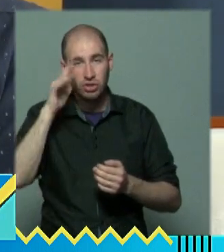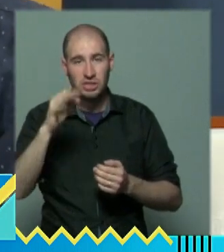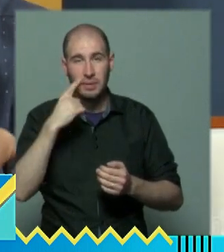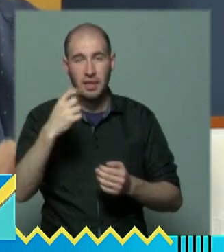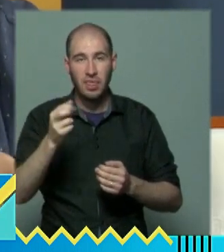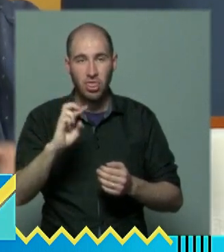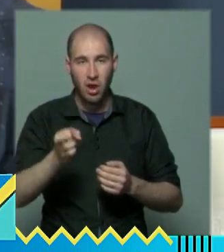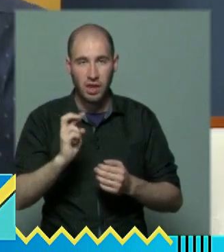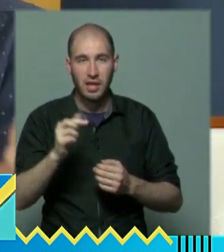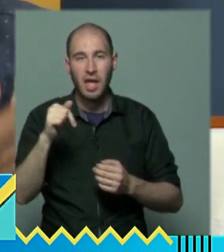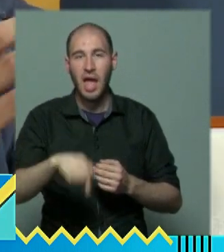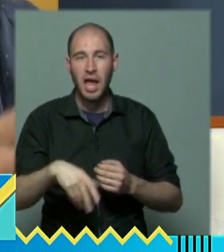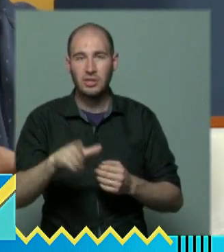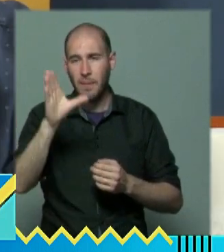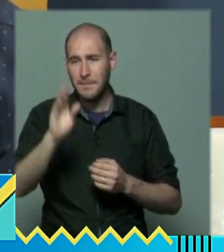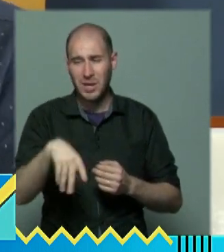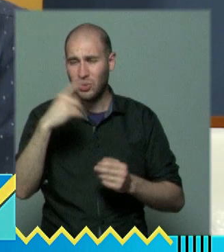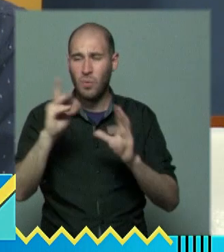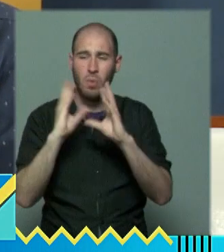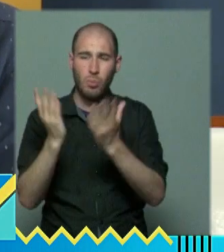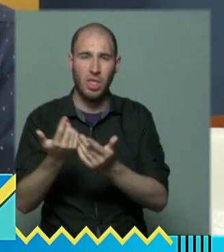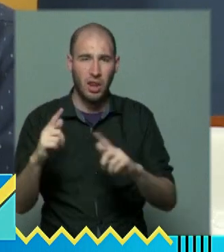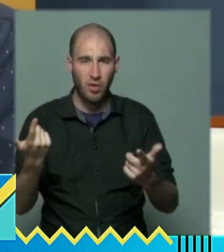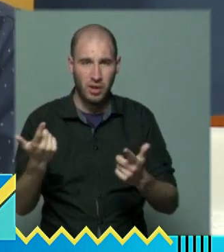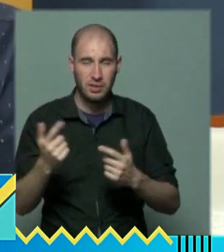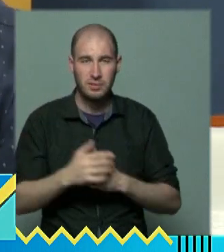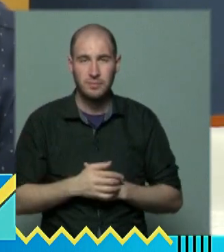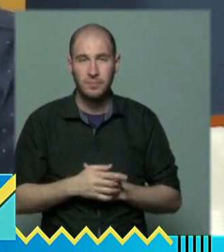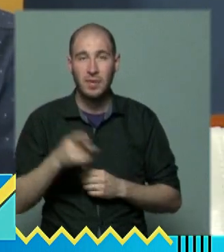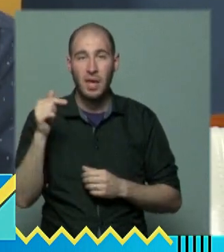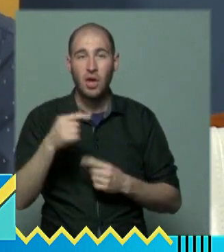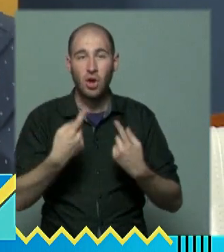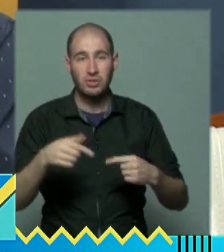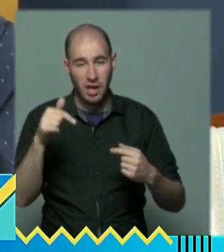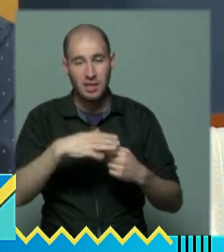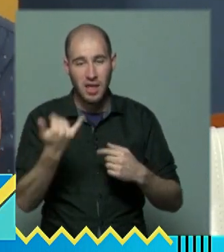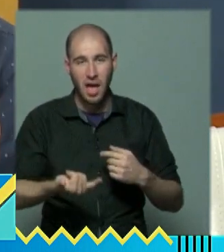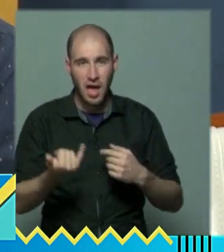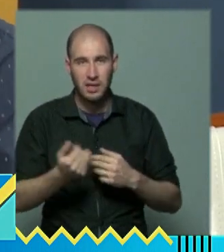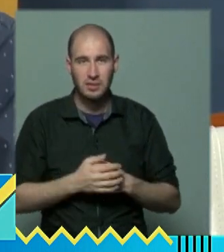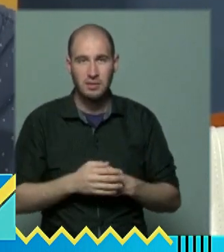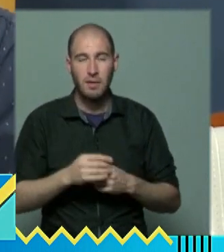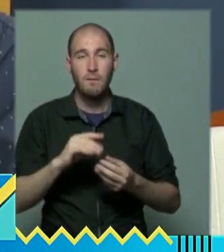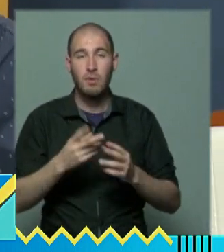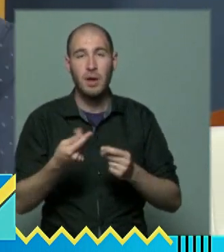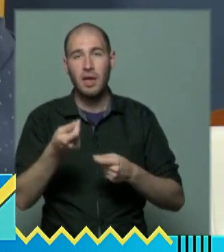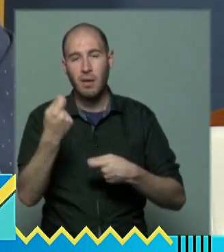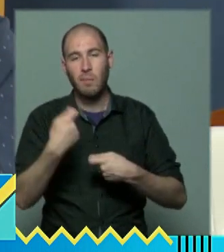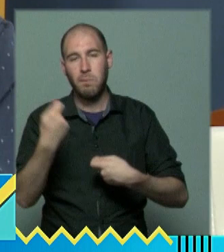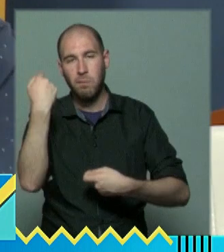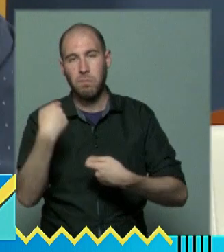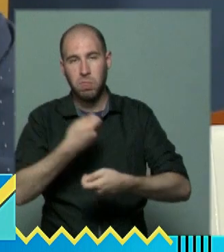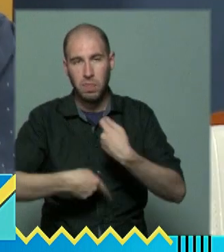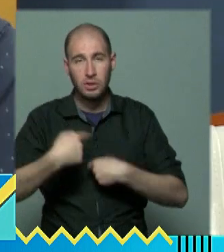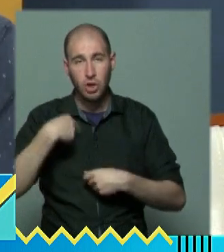$280.000. Esto no ocurre en ningún país del mundo. Mientras existan estas situaciones de esta timba financiera, lo digo porque